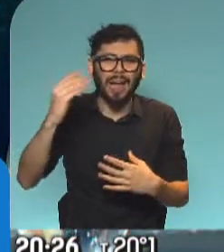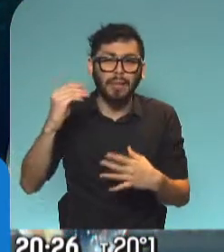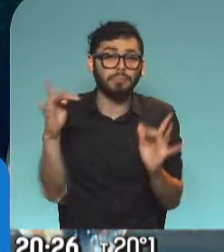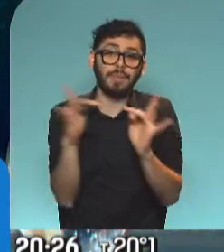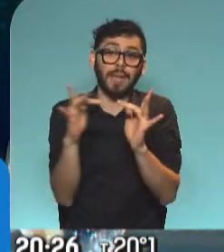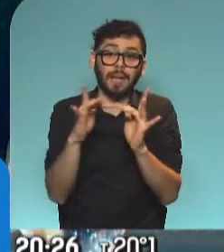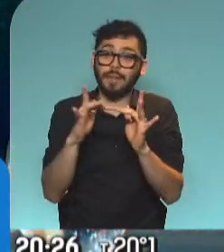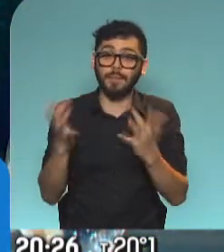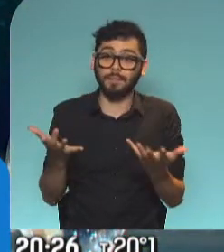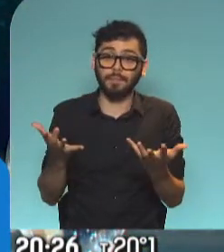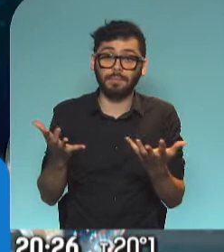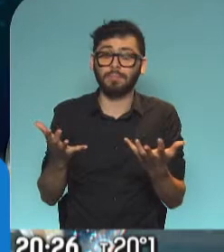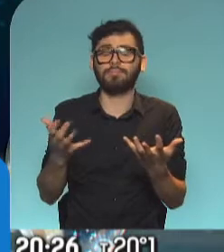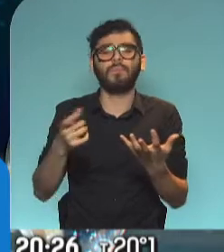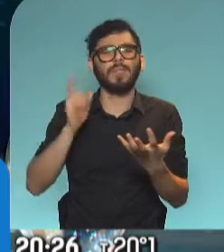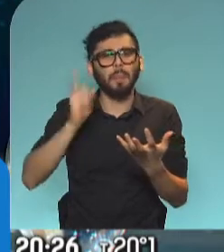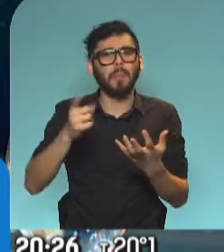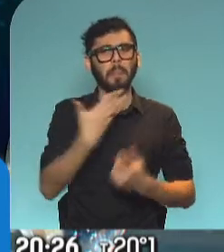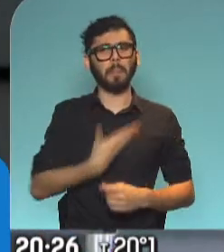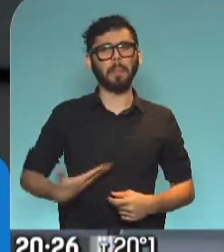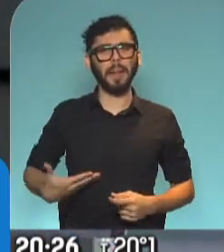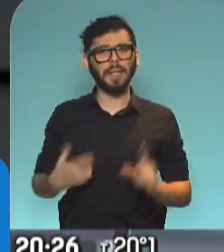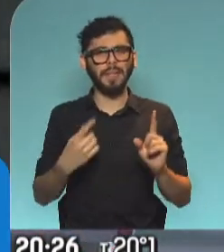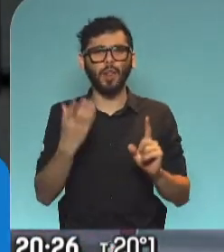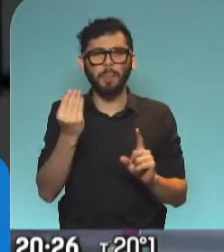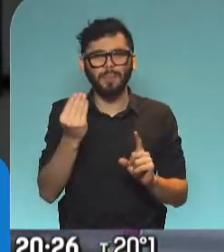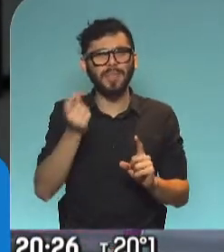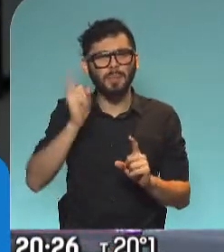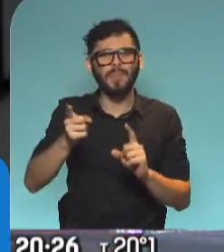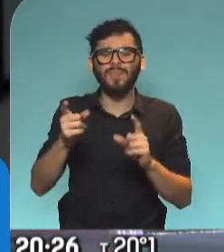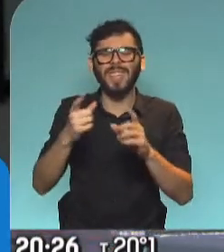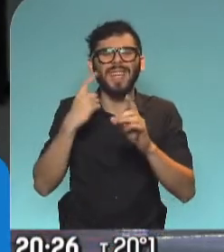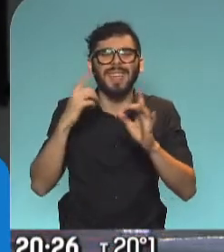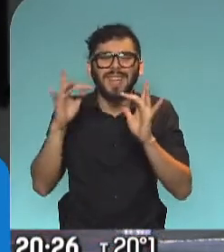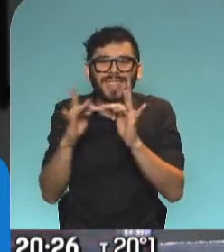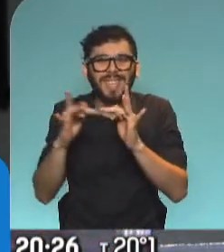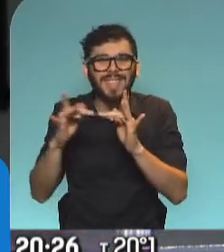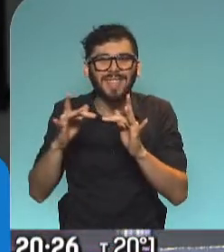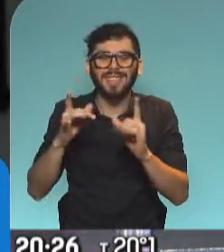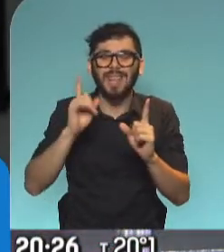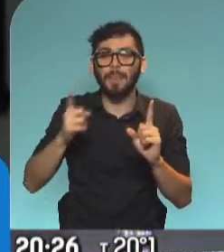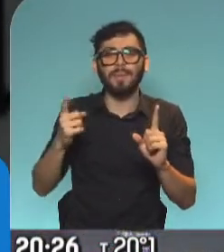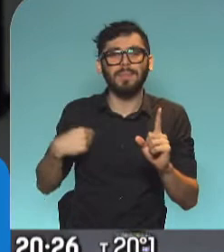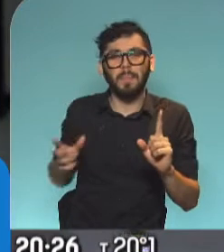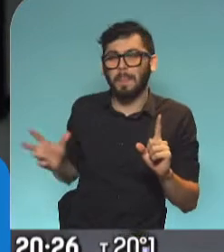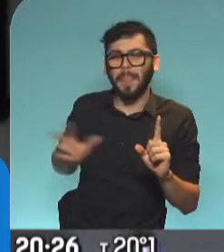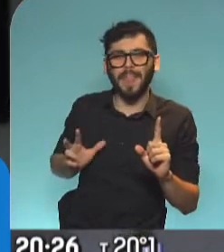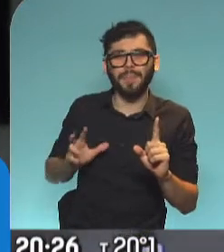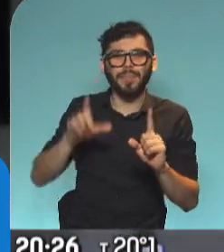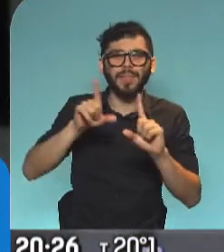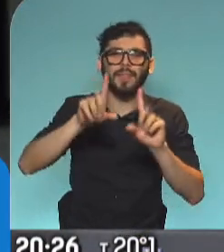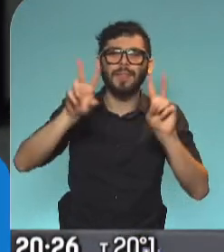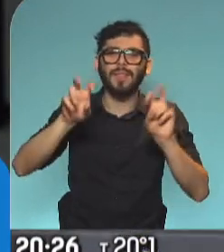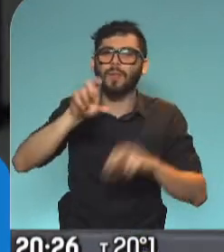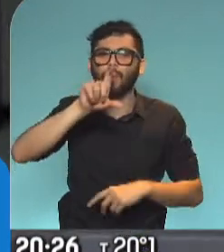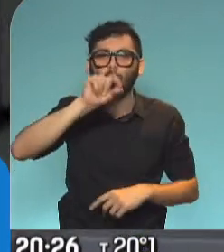y también ciertos temores presidenciales, Ayeren. Y mira, mencionas redes sociales y menciono al pasar también lo que pasó hoy con Twitter,